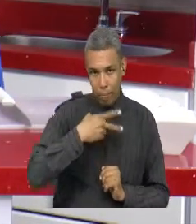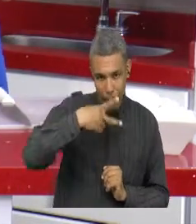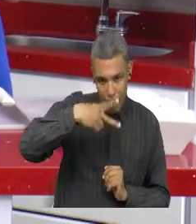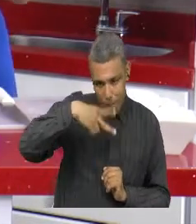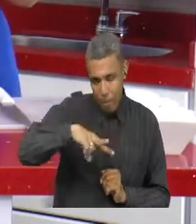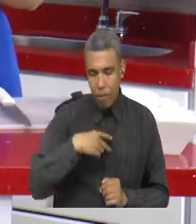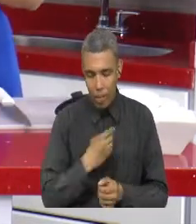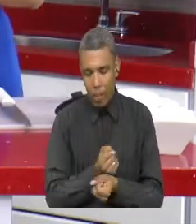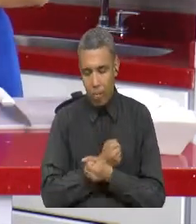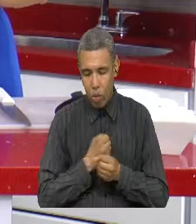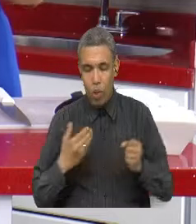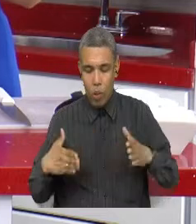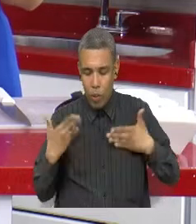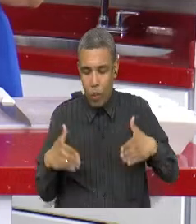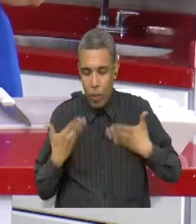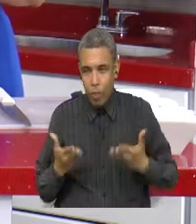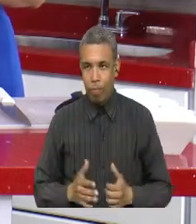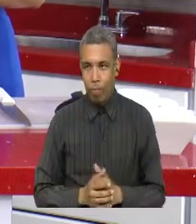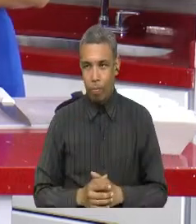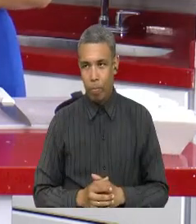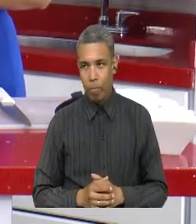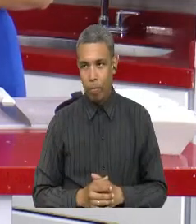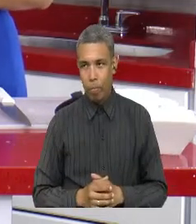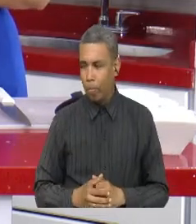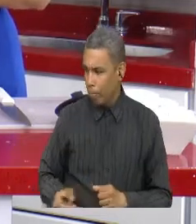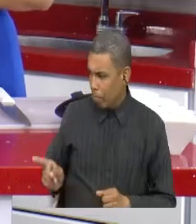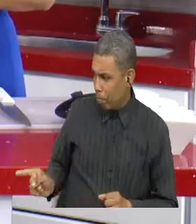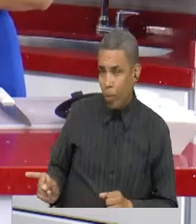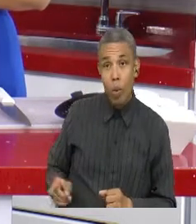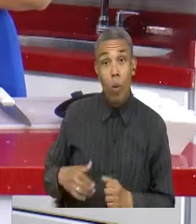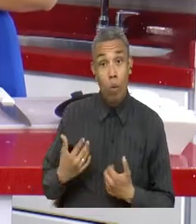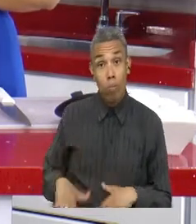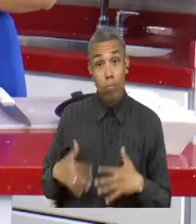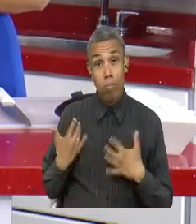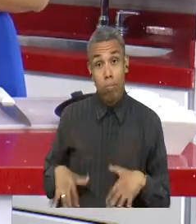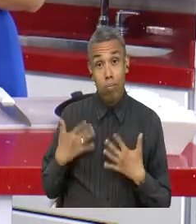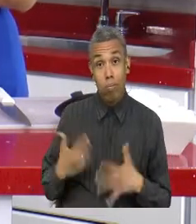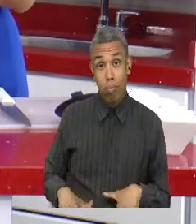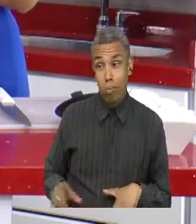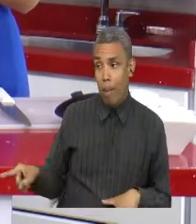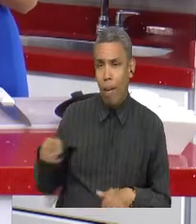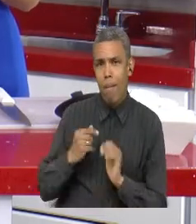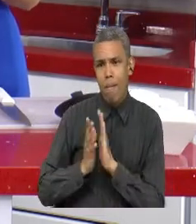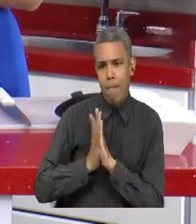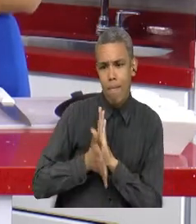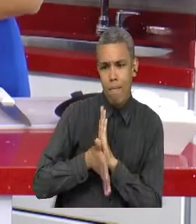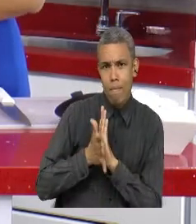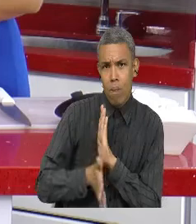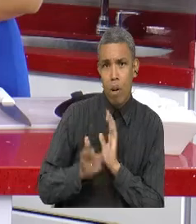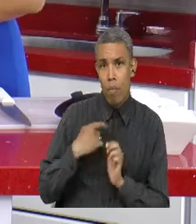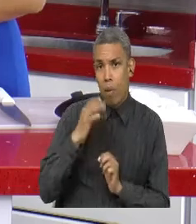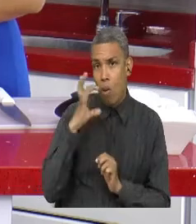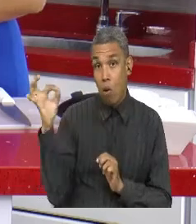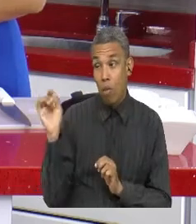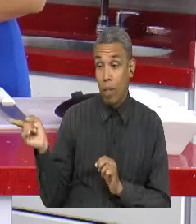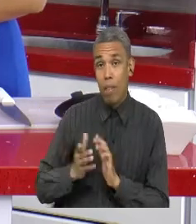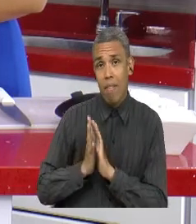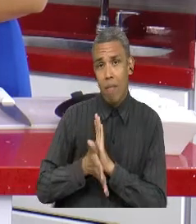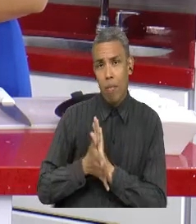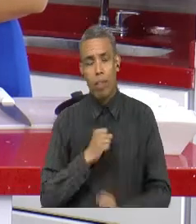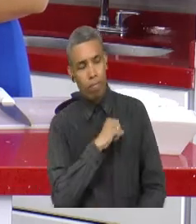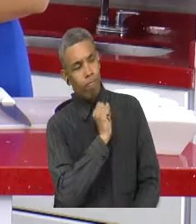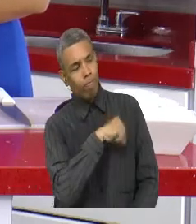que se vea como quien dice el comentario así válido, certero, porque claro, lo está diciendo es alguien soy del sexo opuesto. Soy fiel testigo de que las mujeres